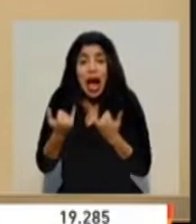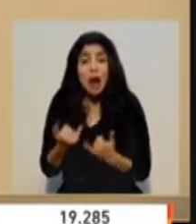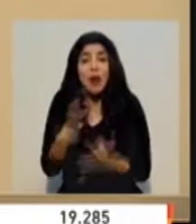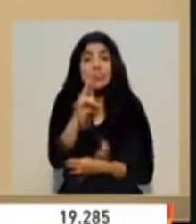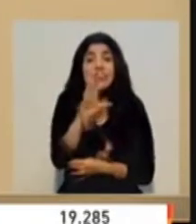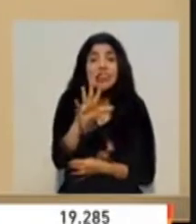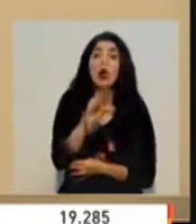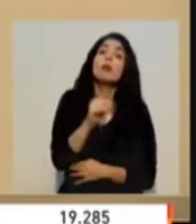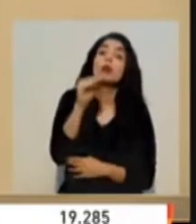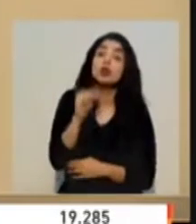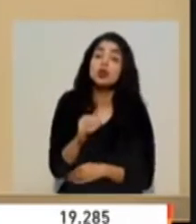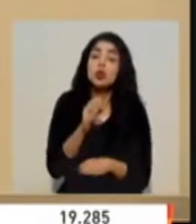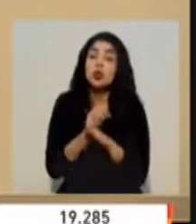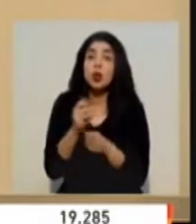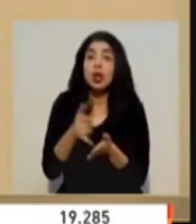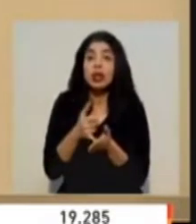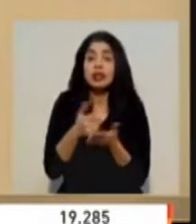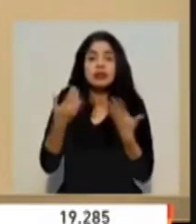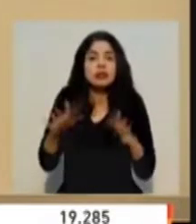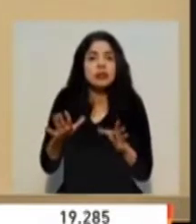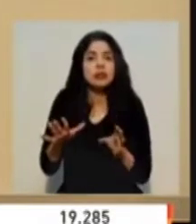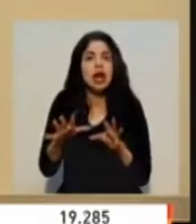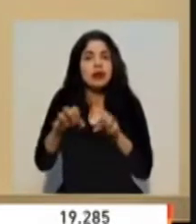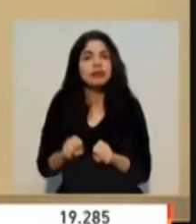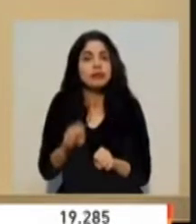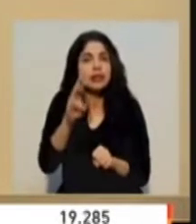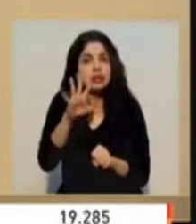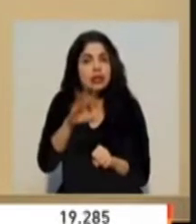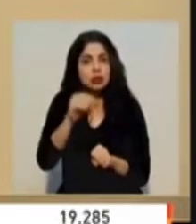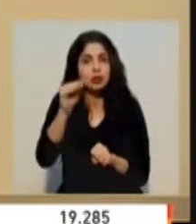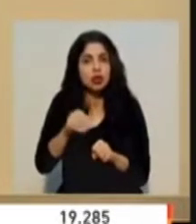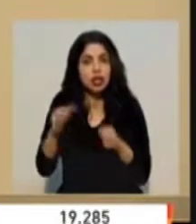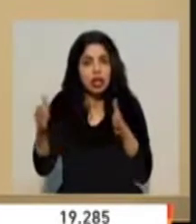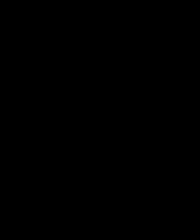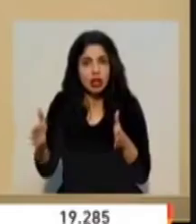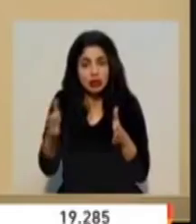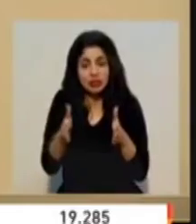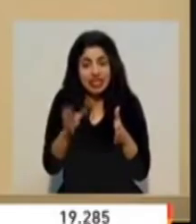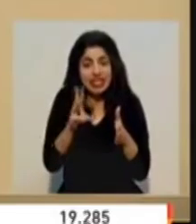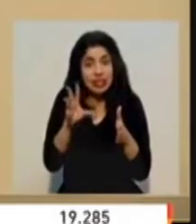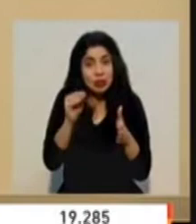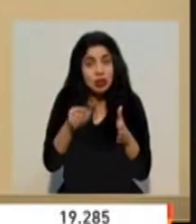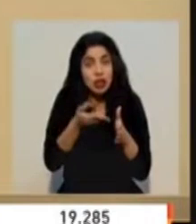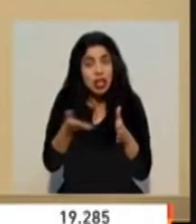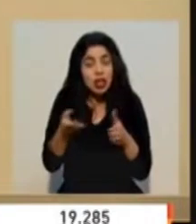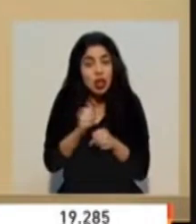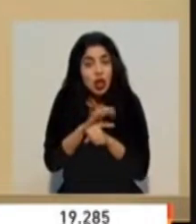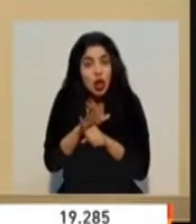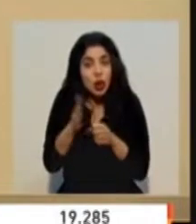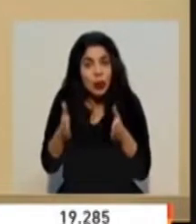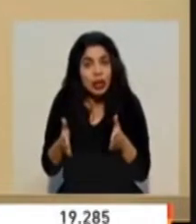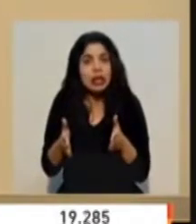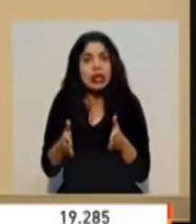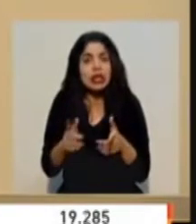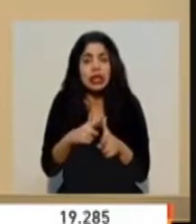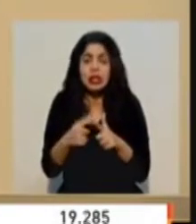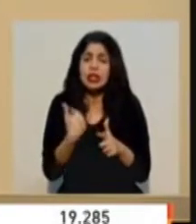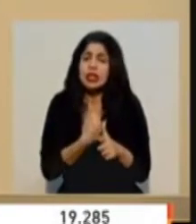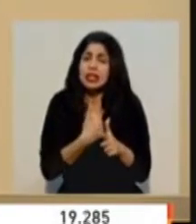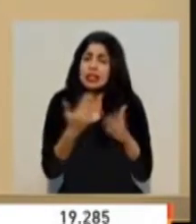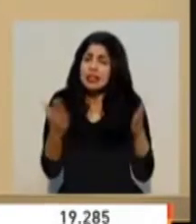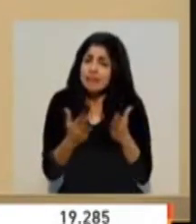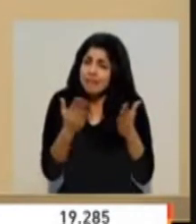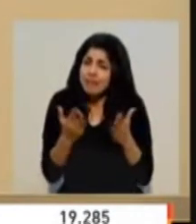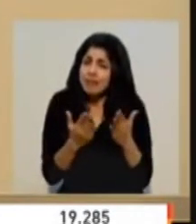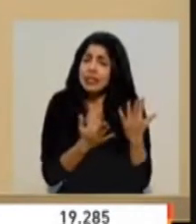% de las unidades de cuidados intensivos ocupadas para COVID. Así que los alentamos